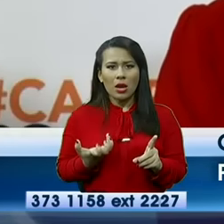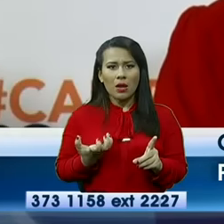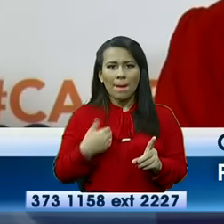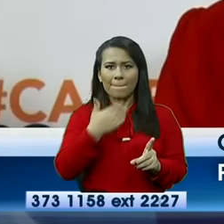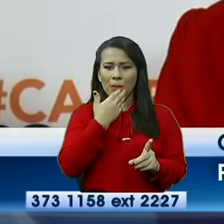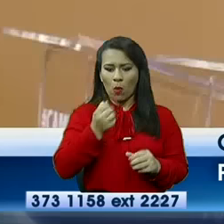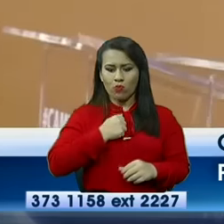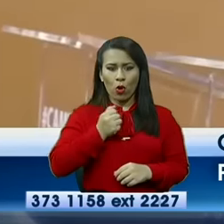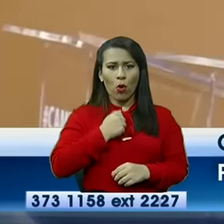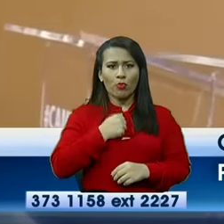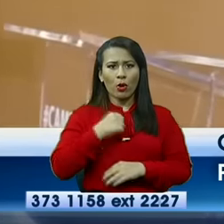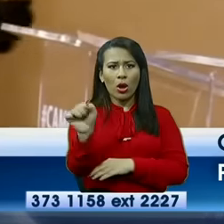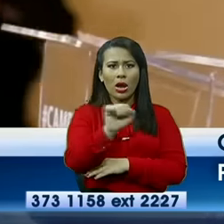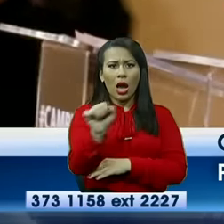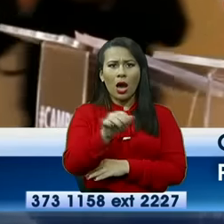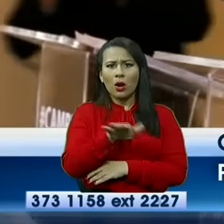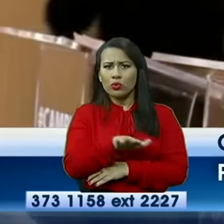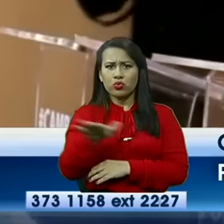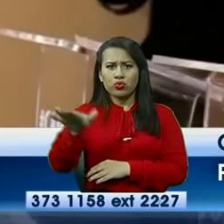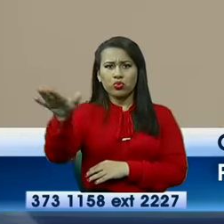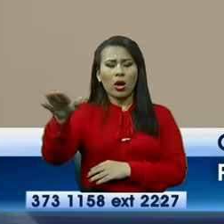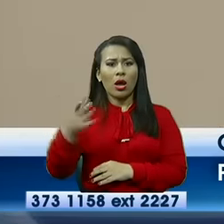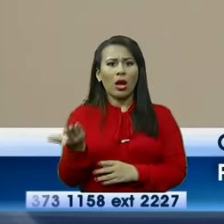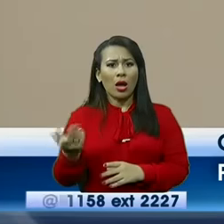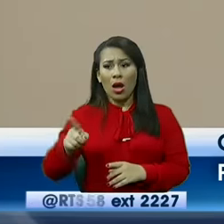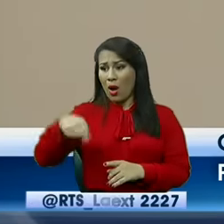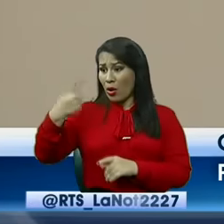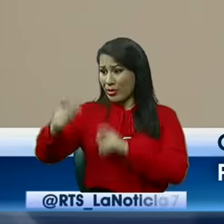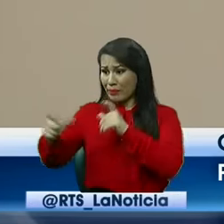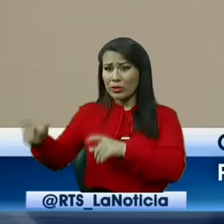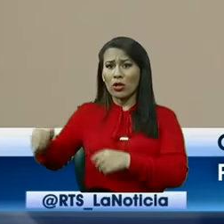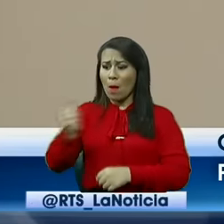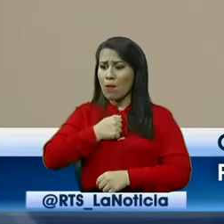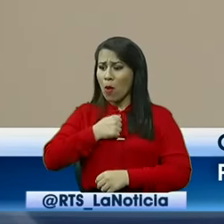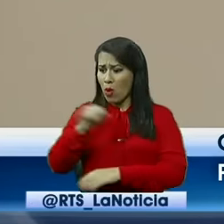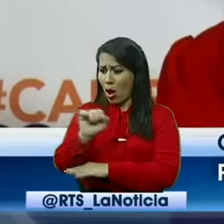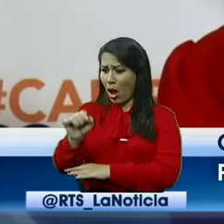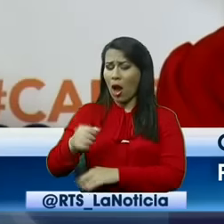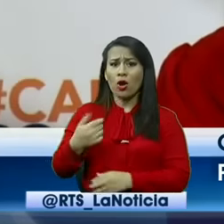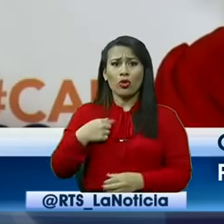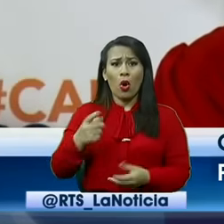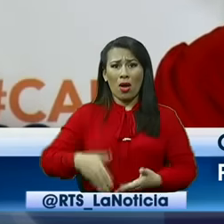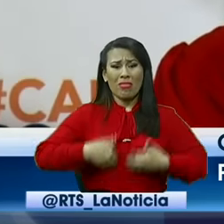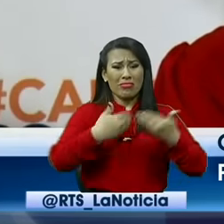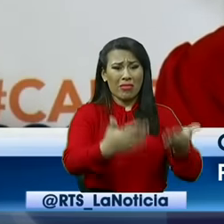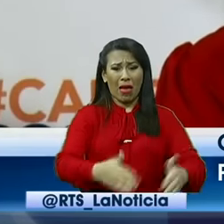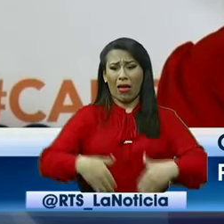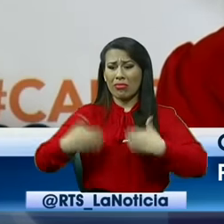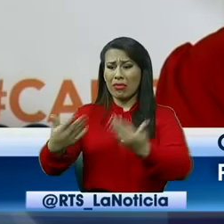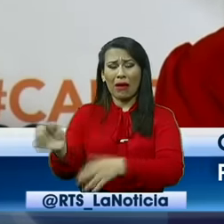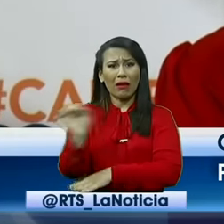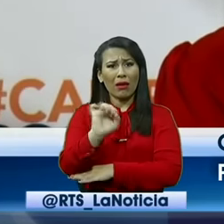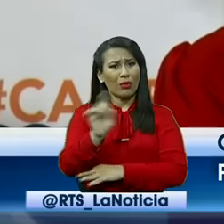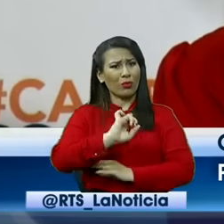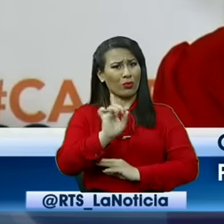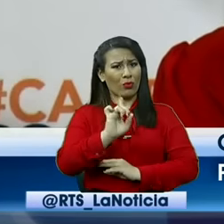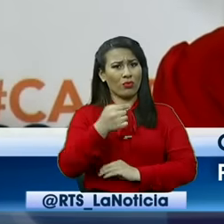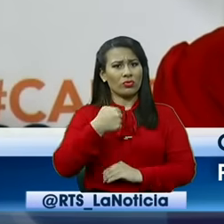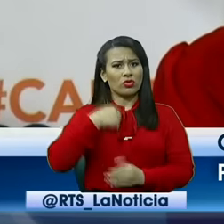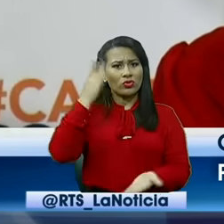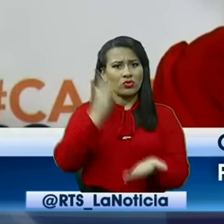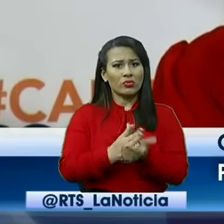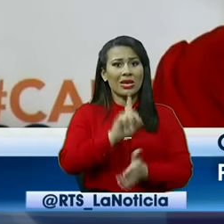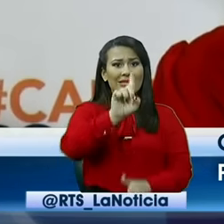se movilizará en su propio vehículo al igual que el resto de funcionarios públicos 118 millones de